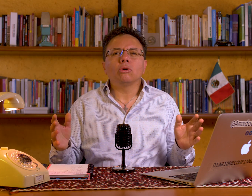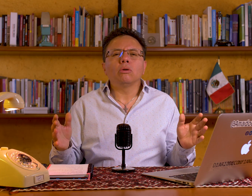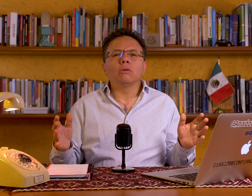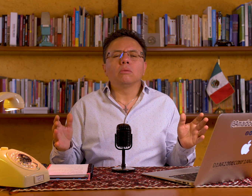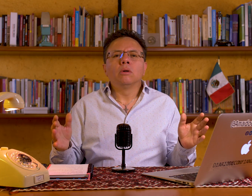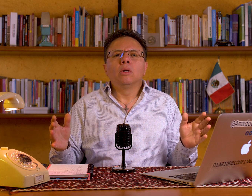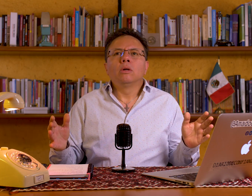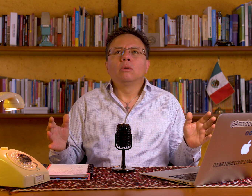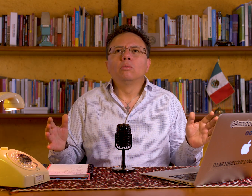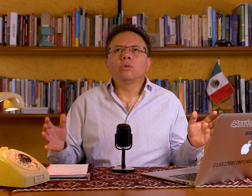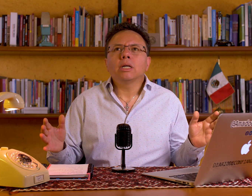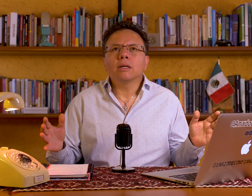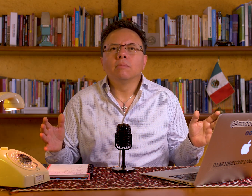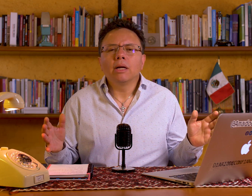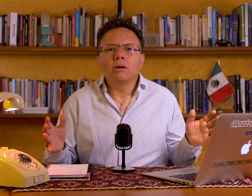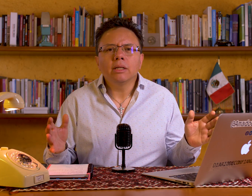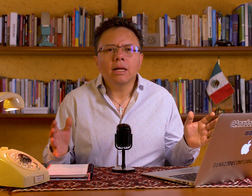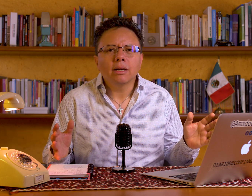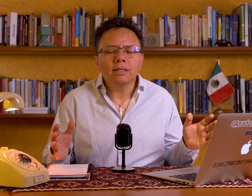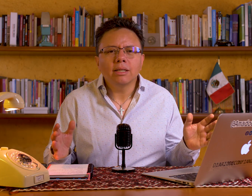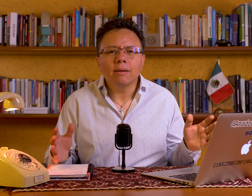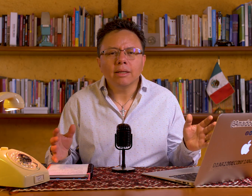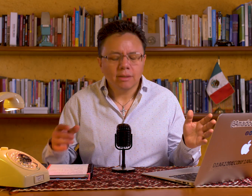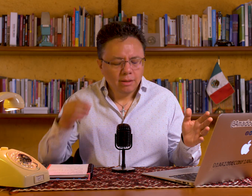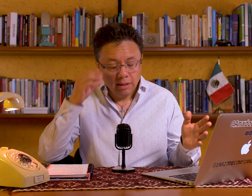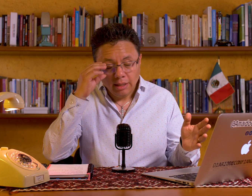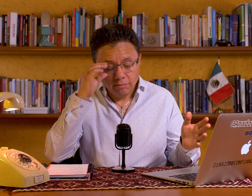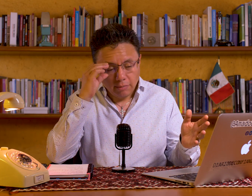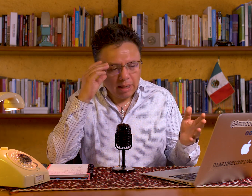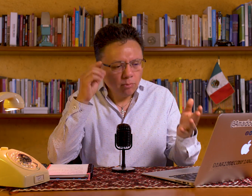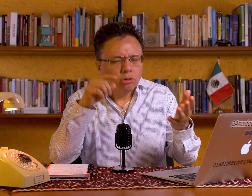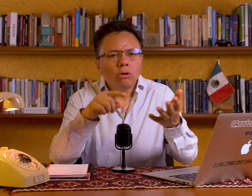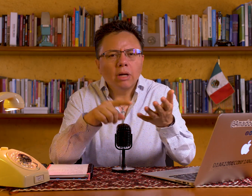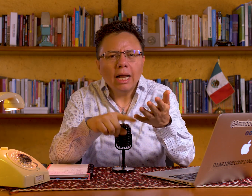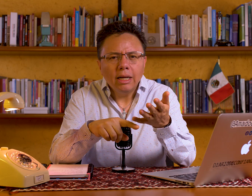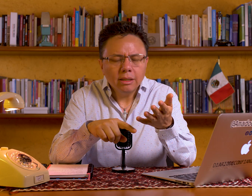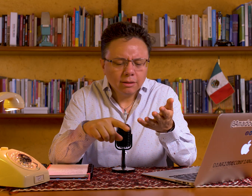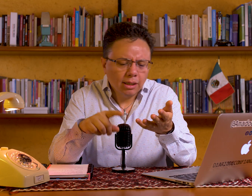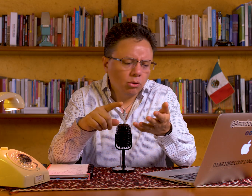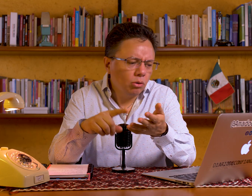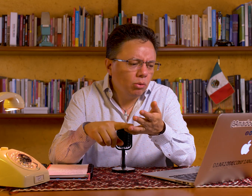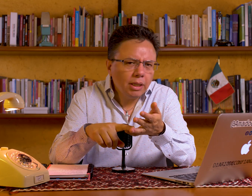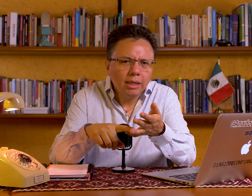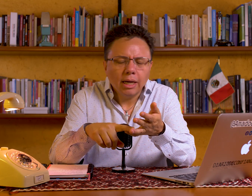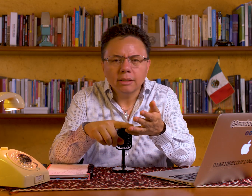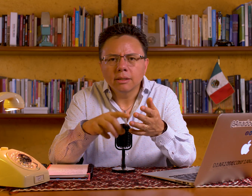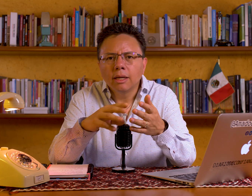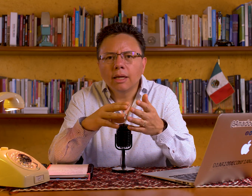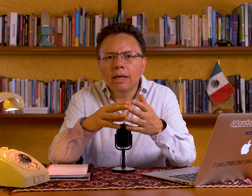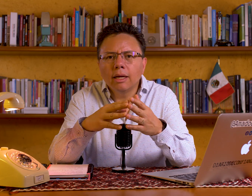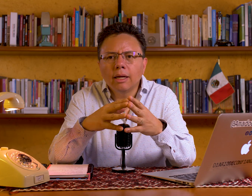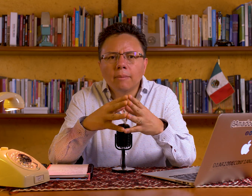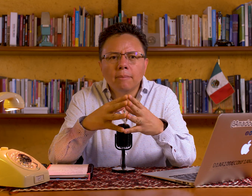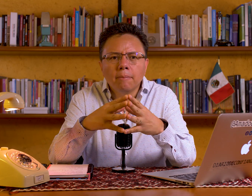tener muchas mayores reservas emocionales,